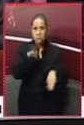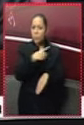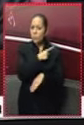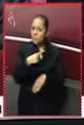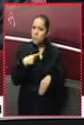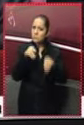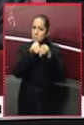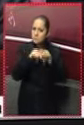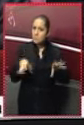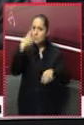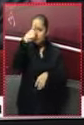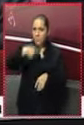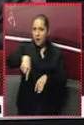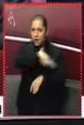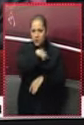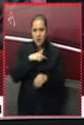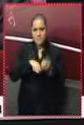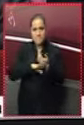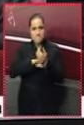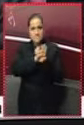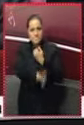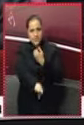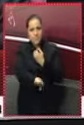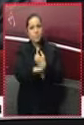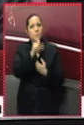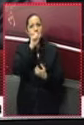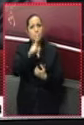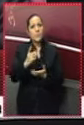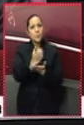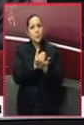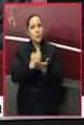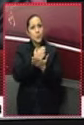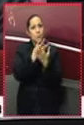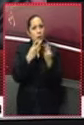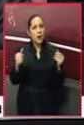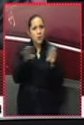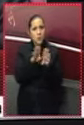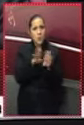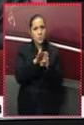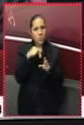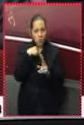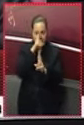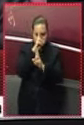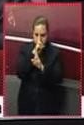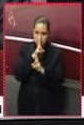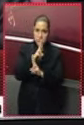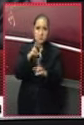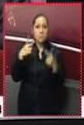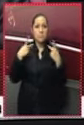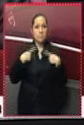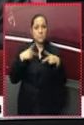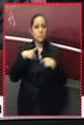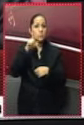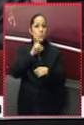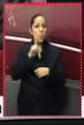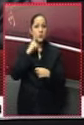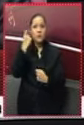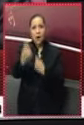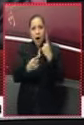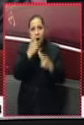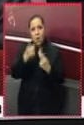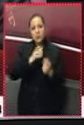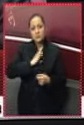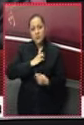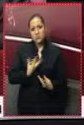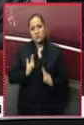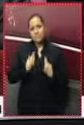curarlo. Rindamos un homenaje a todas las mujeres guerreras que han fallecido, a las que han sobrevivido y a